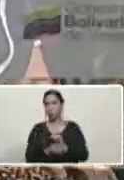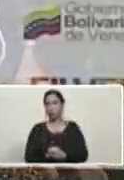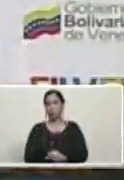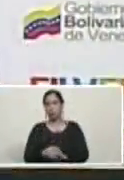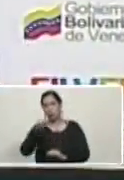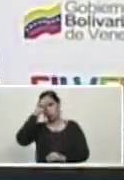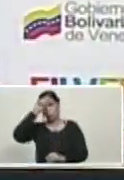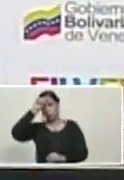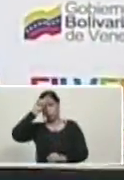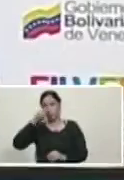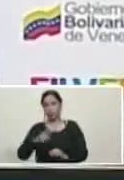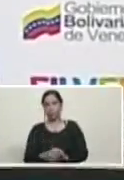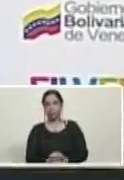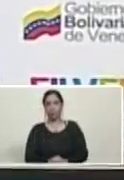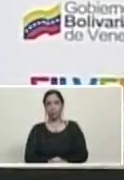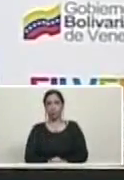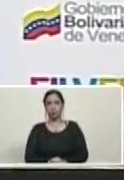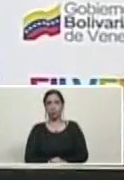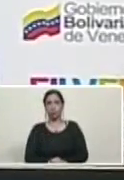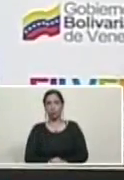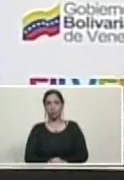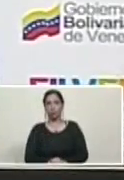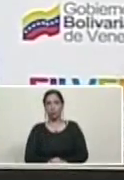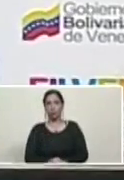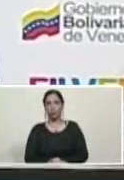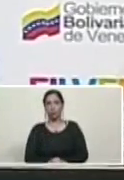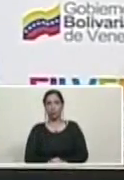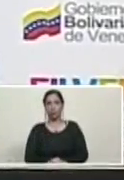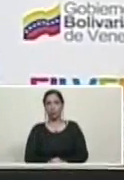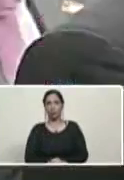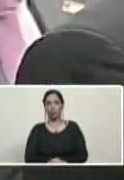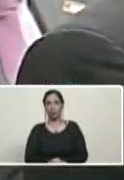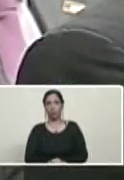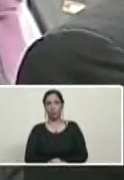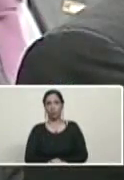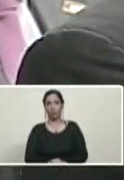Turquía, señor Setki